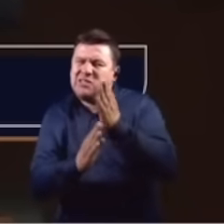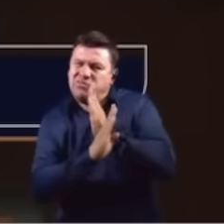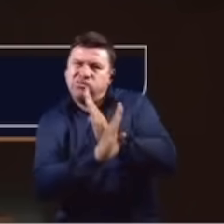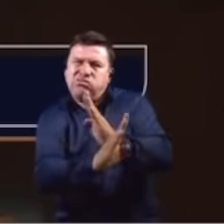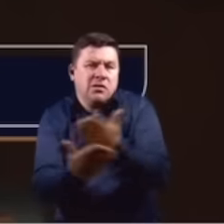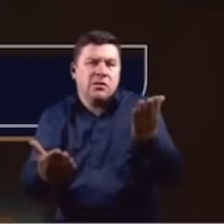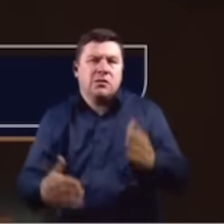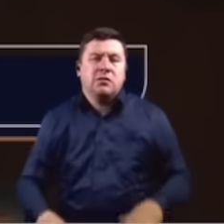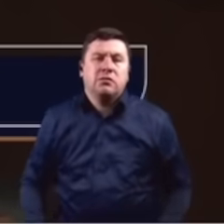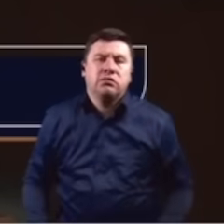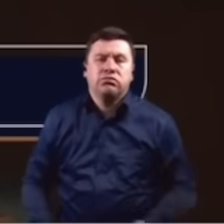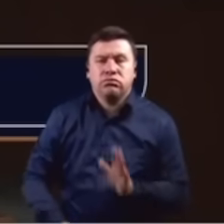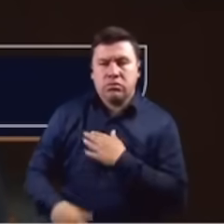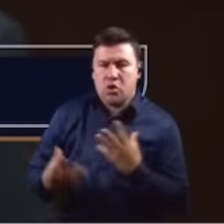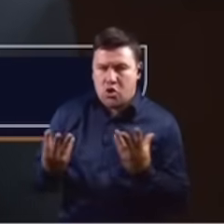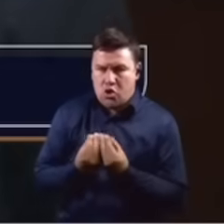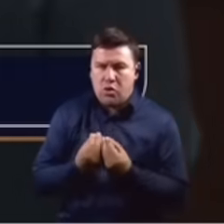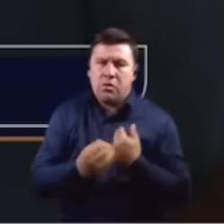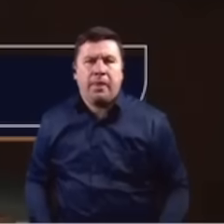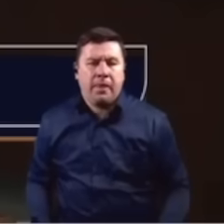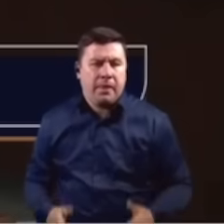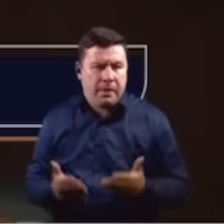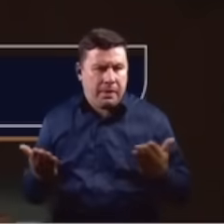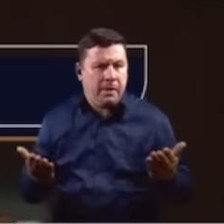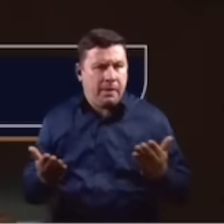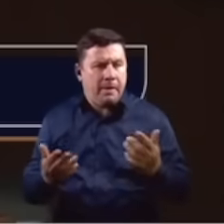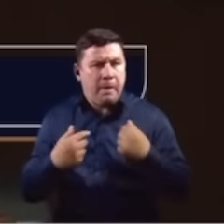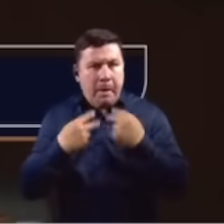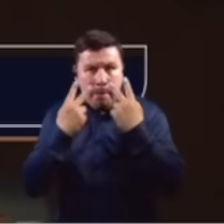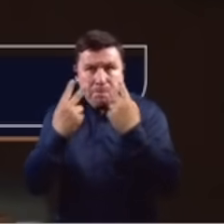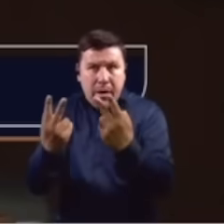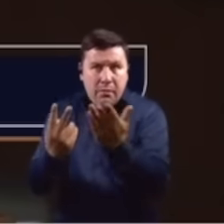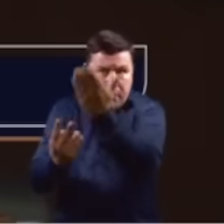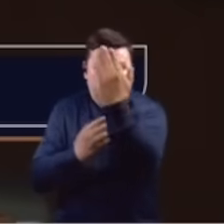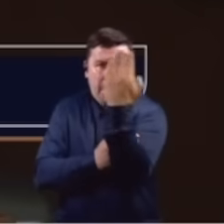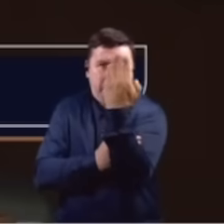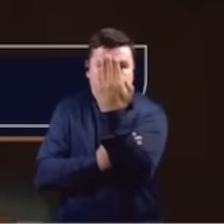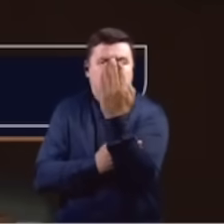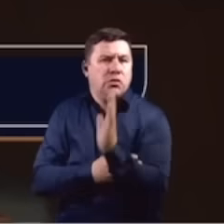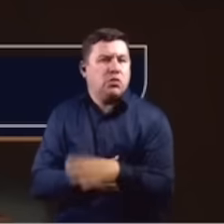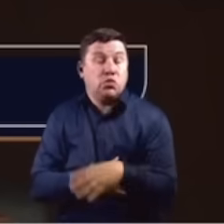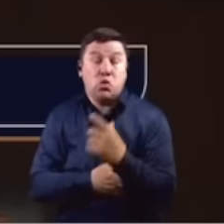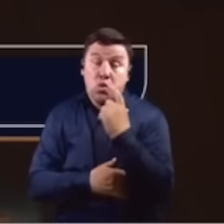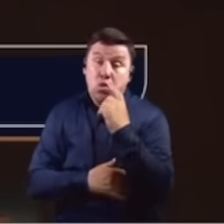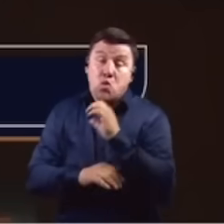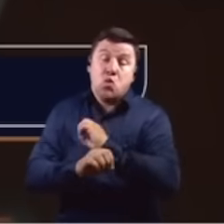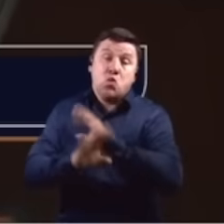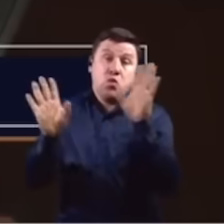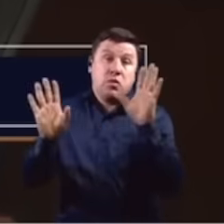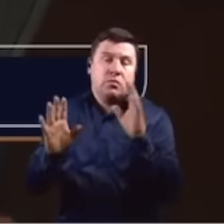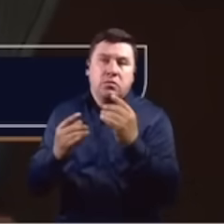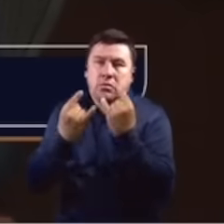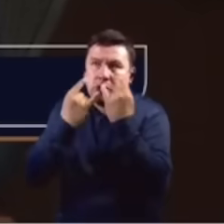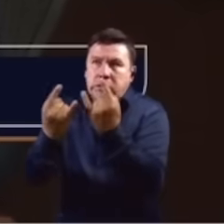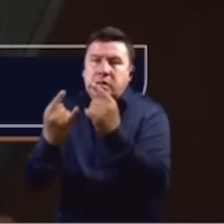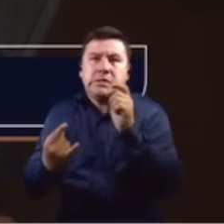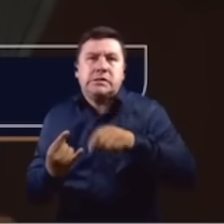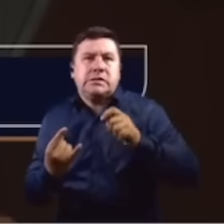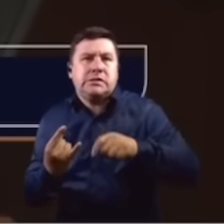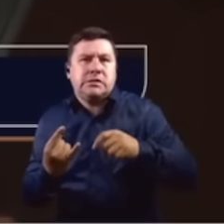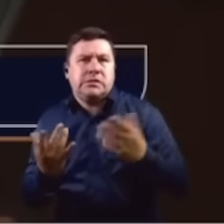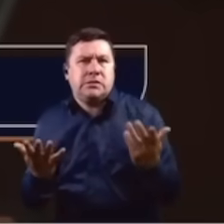de denuncia. Colegas, quiero hacerles una invitación. Vamos a ver la película. Es sin duda fascinante y